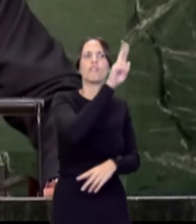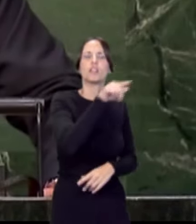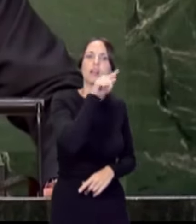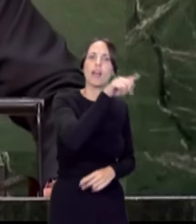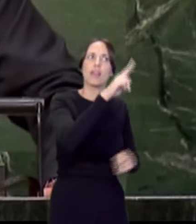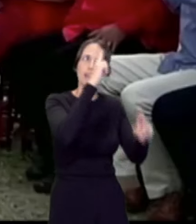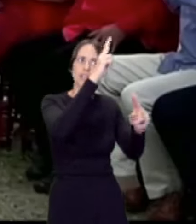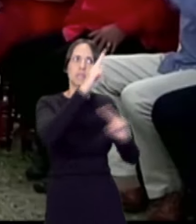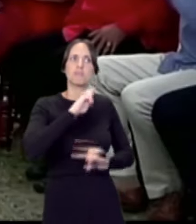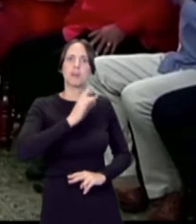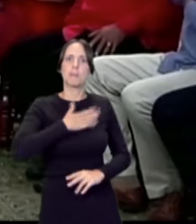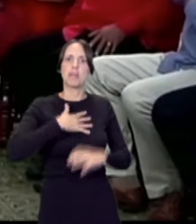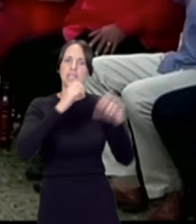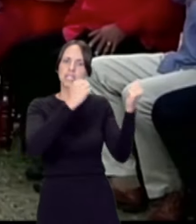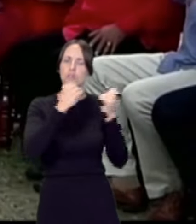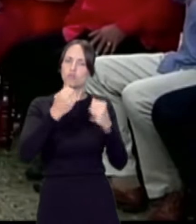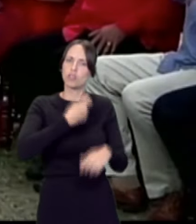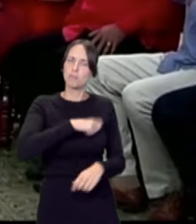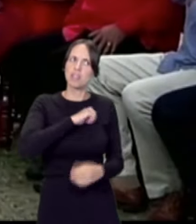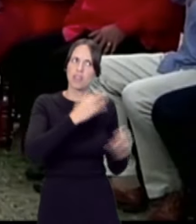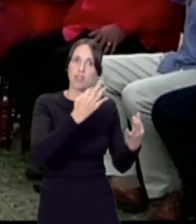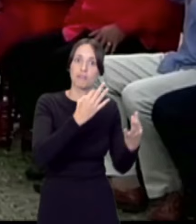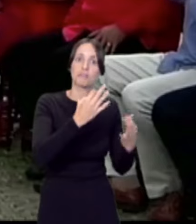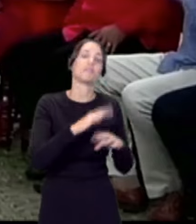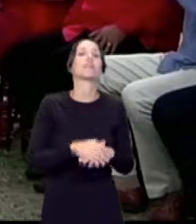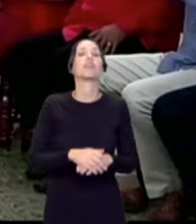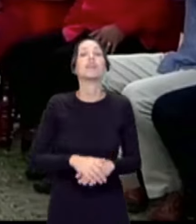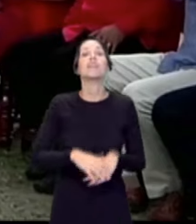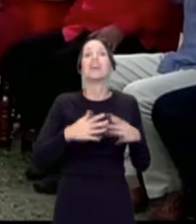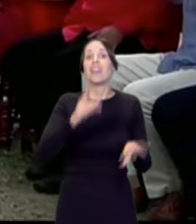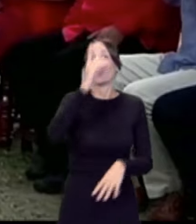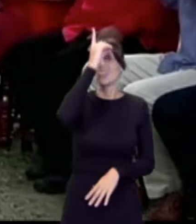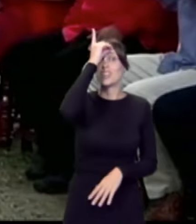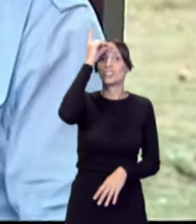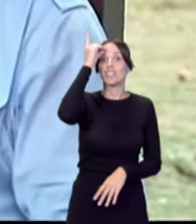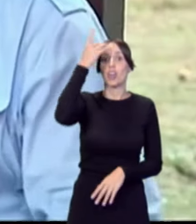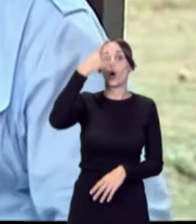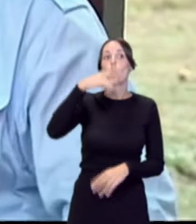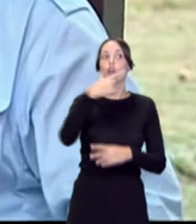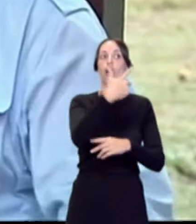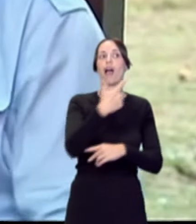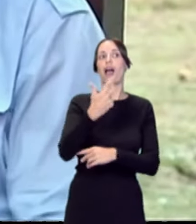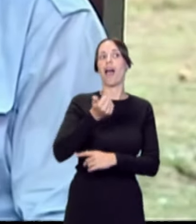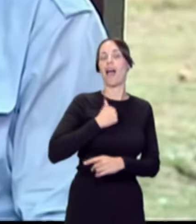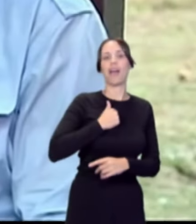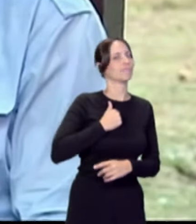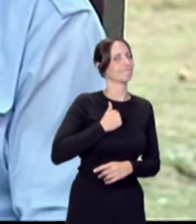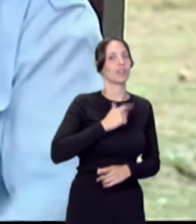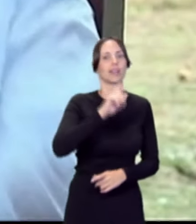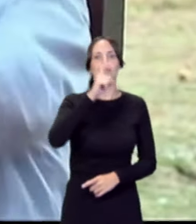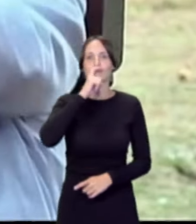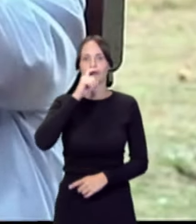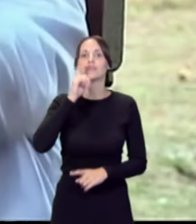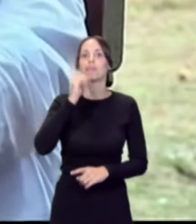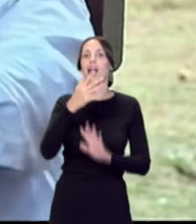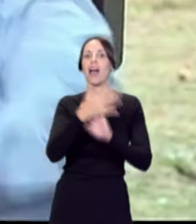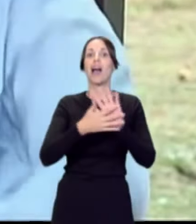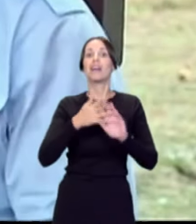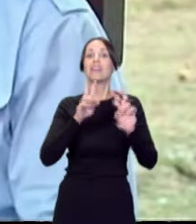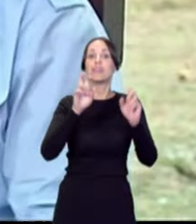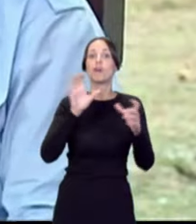instituciones españolas. No fue solo Diosdado el que aprovechó las cámaras. Nicolás Maduro también se refirió a la líder del partido